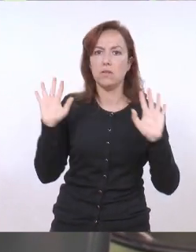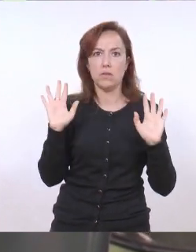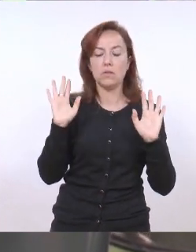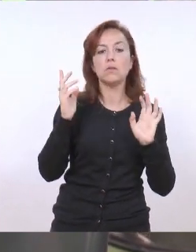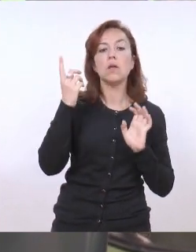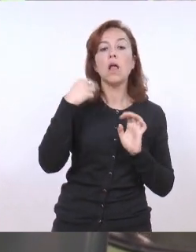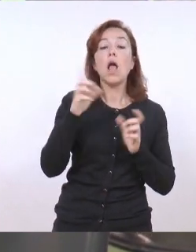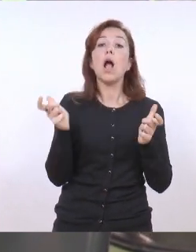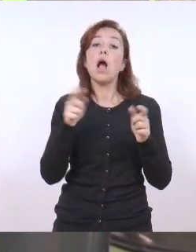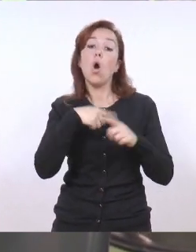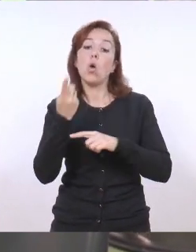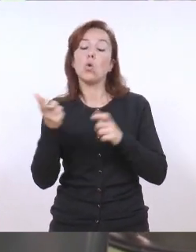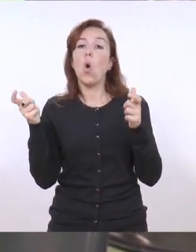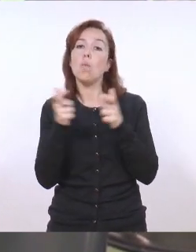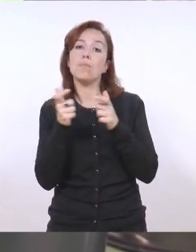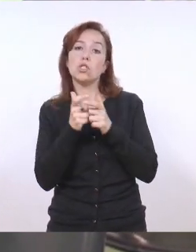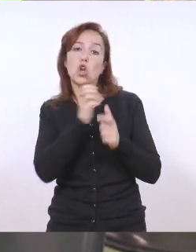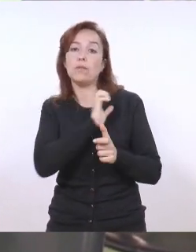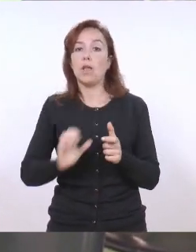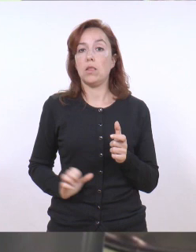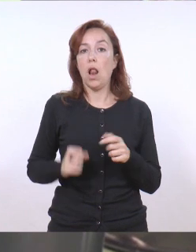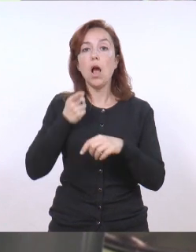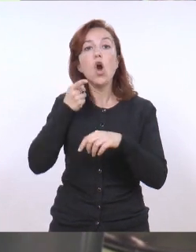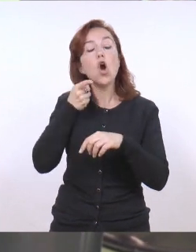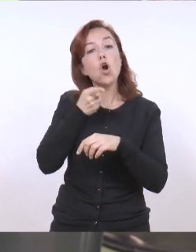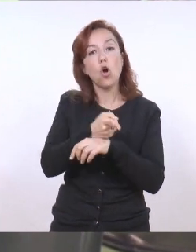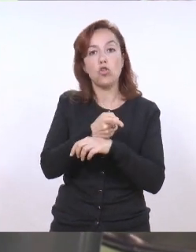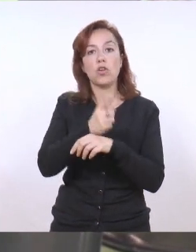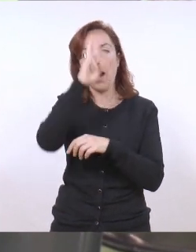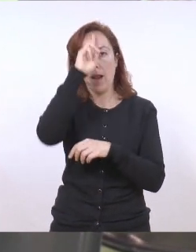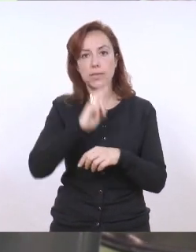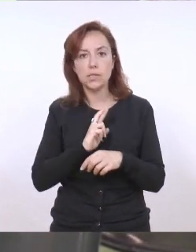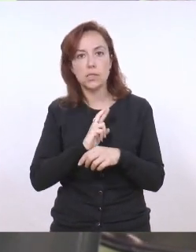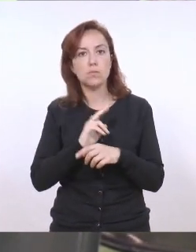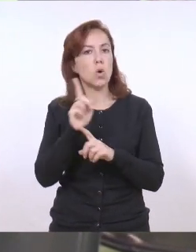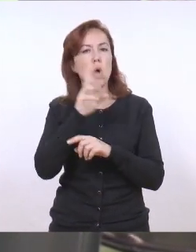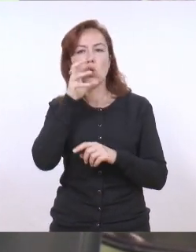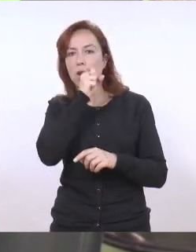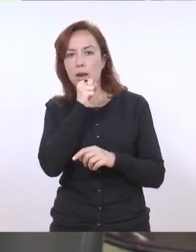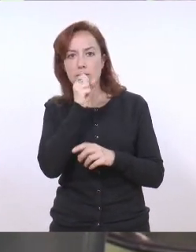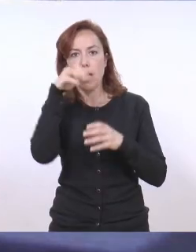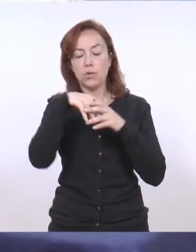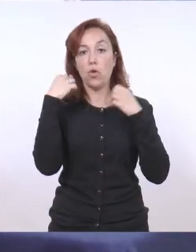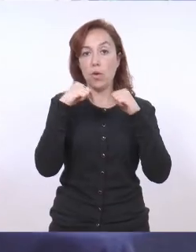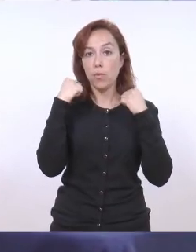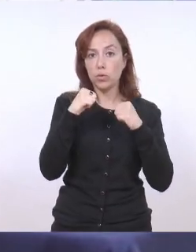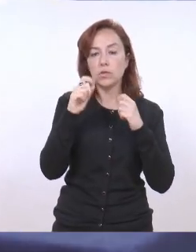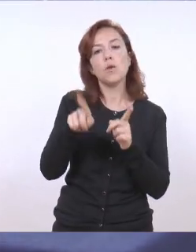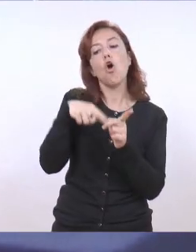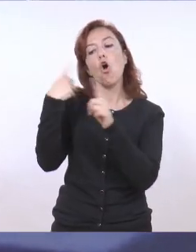se celebran. La Comisión Estatal contra la Violencia, el Racismo, la Xenofobia y la Intolerancia en el